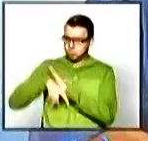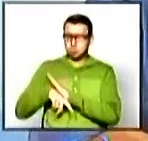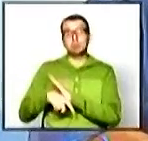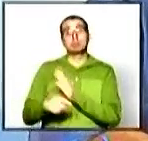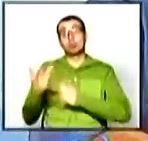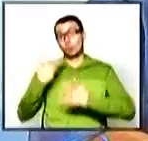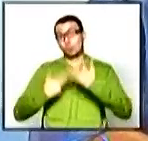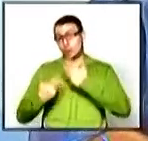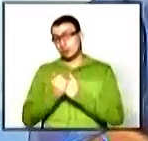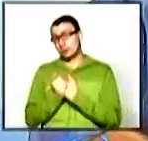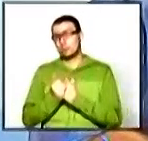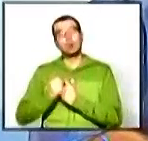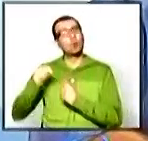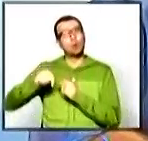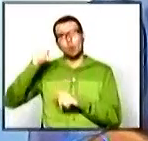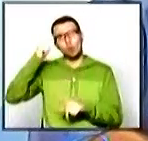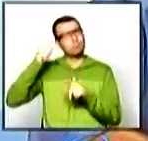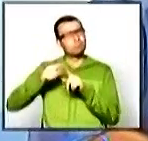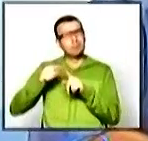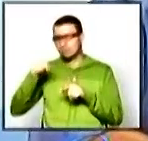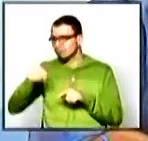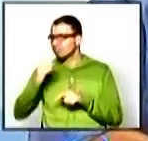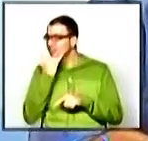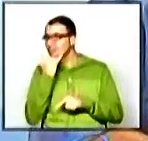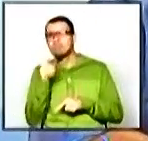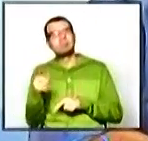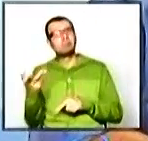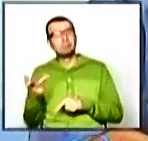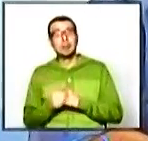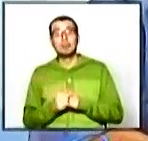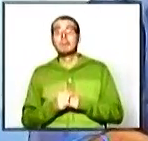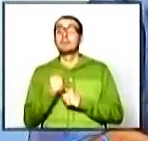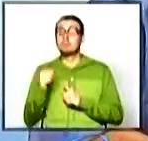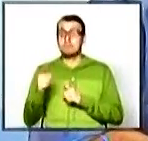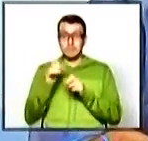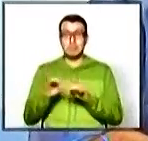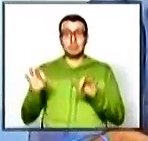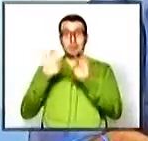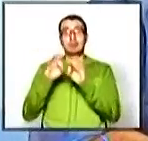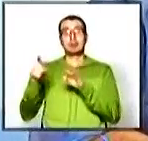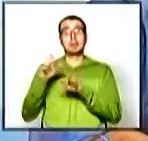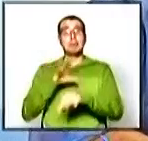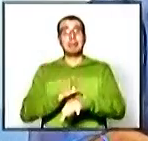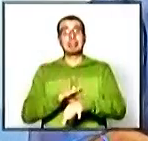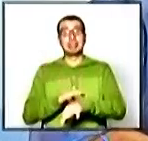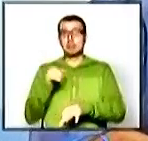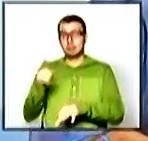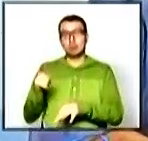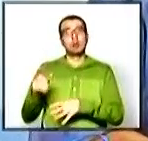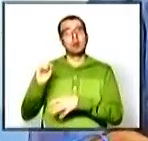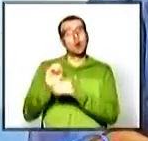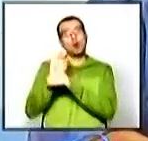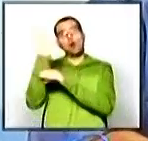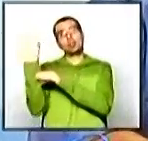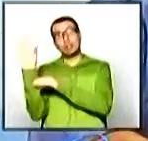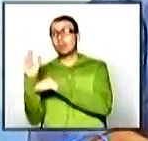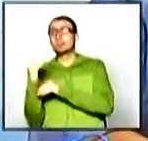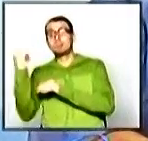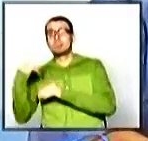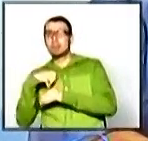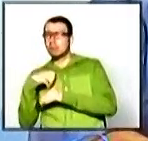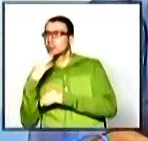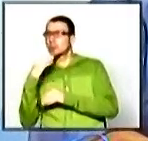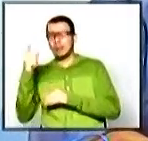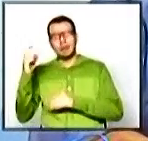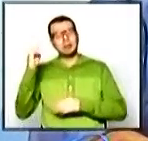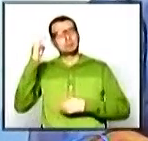nuestro sede es precisamente un concepto de la medicina oriental que tiene que ver con la parte